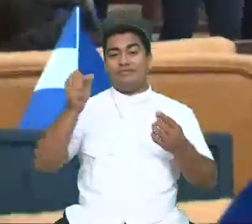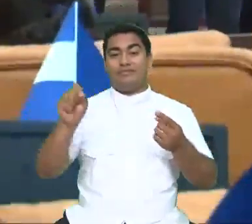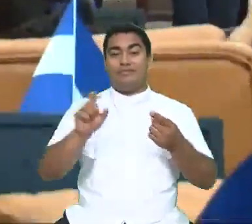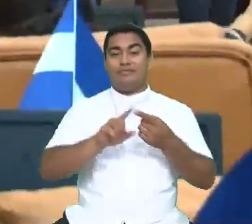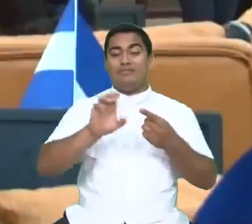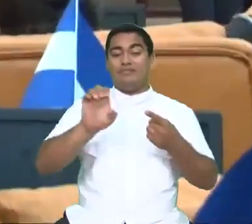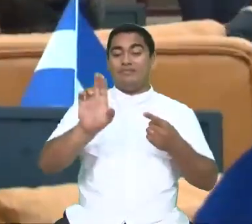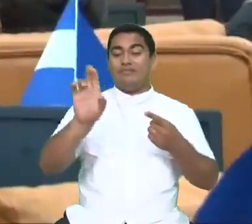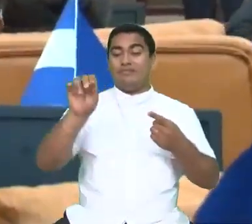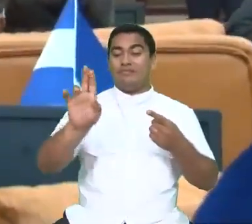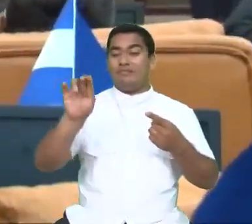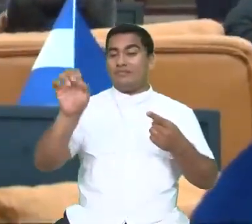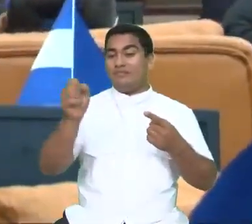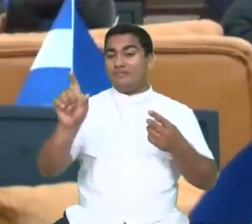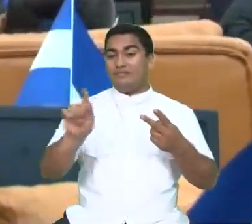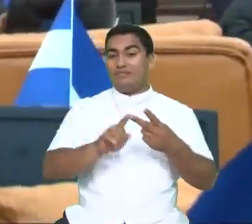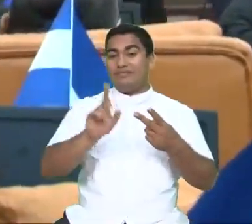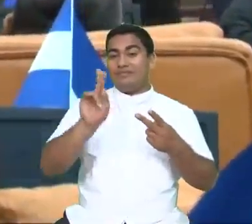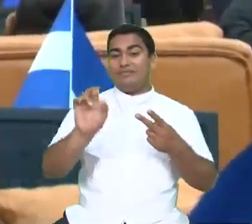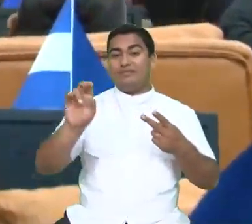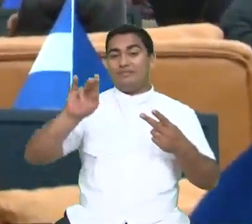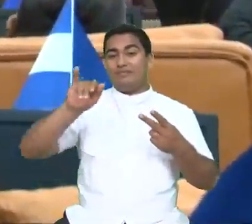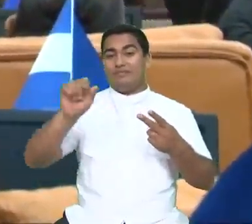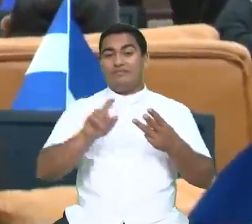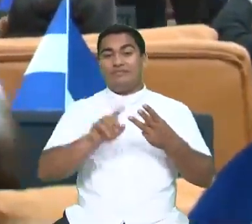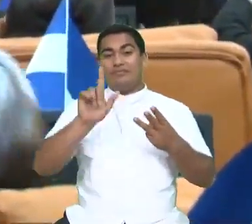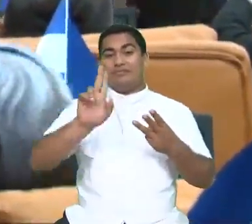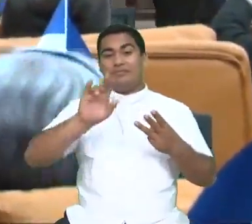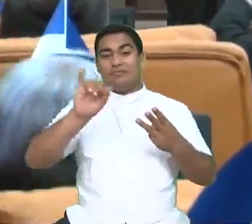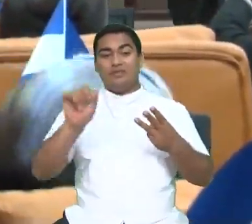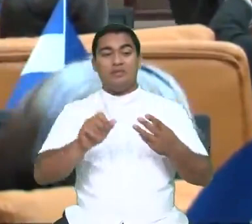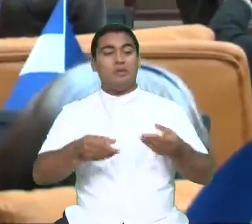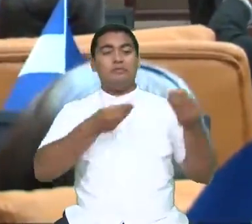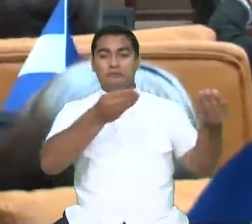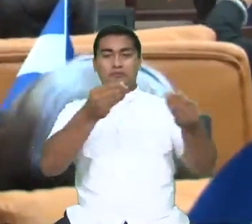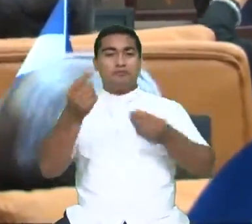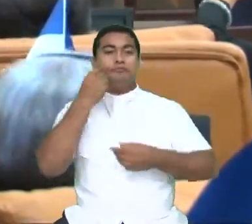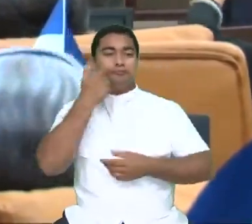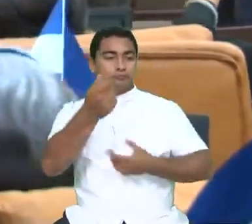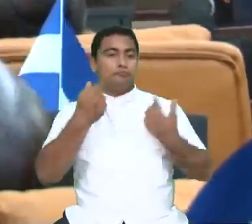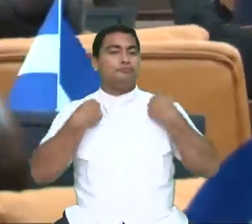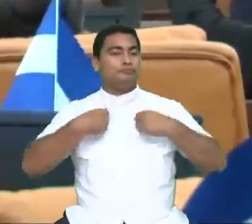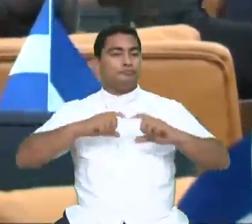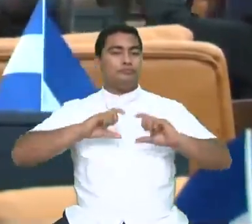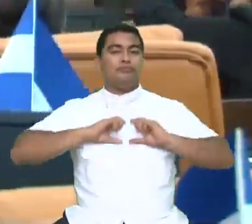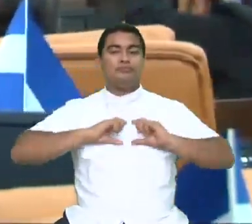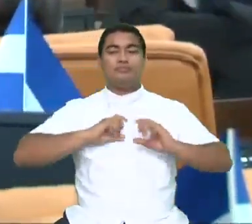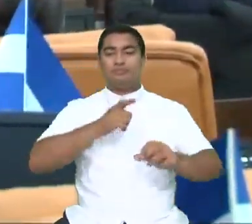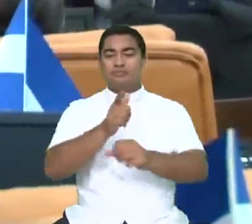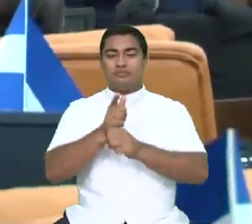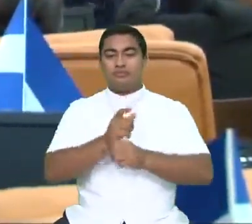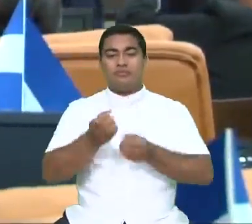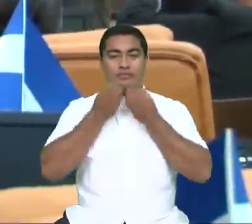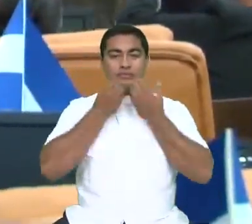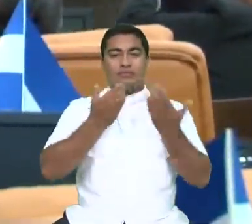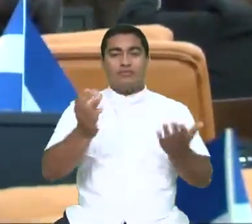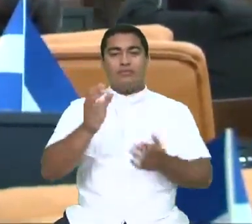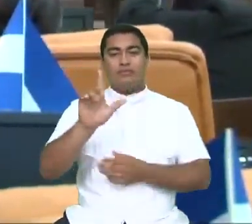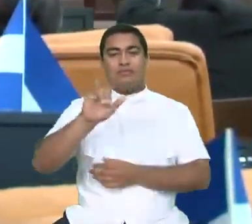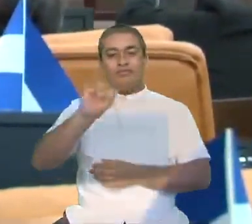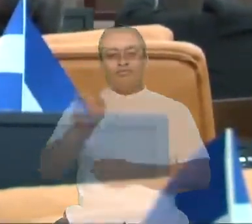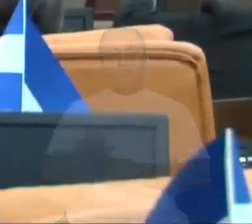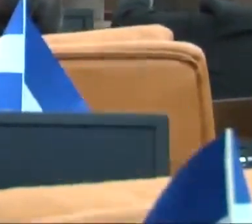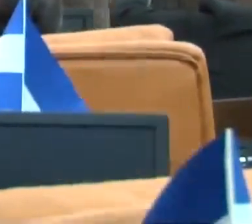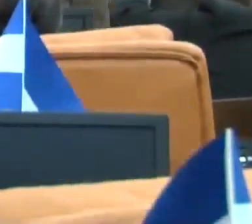Ugarte, William Briones, Kenia Doña y Luis Cabrera. Con cámara de Wendell Noguera para el canal parlamentario, informó Liz